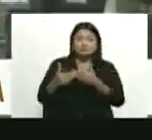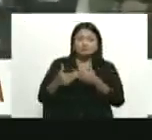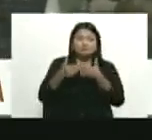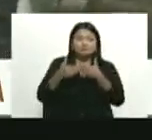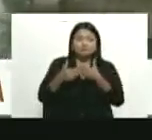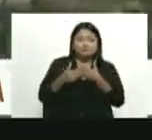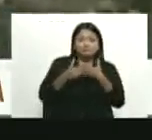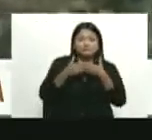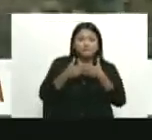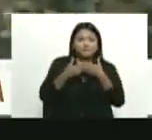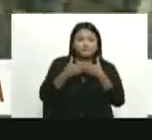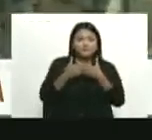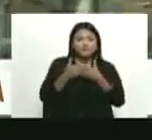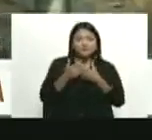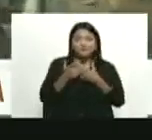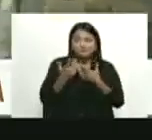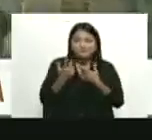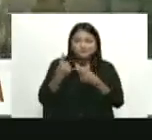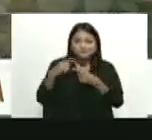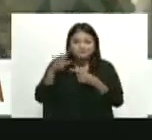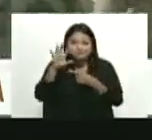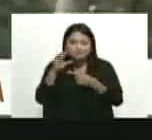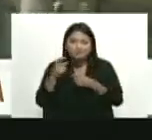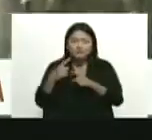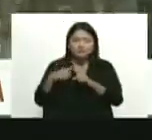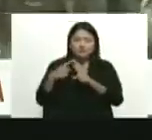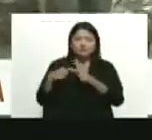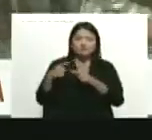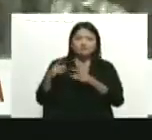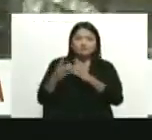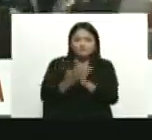internas y externas con valentía y perspicacia.